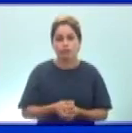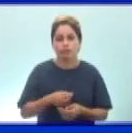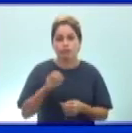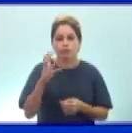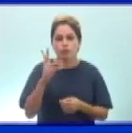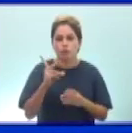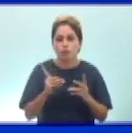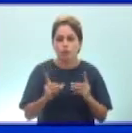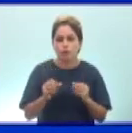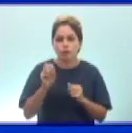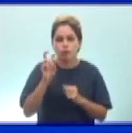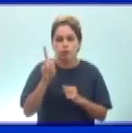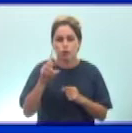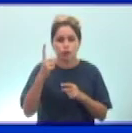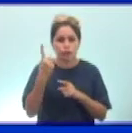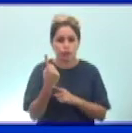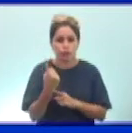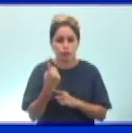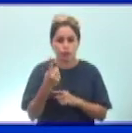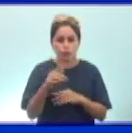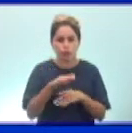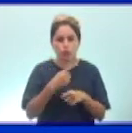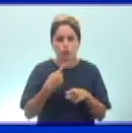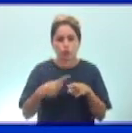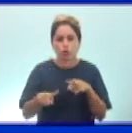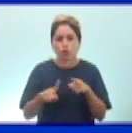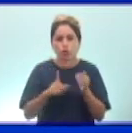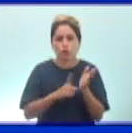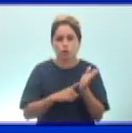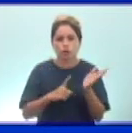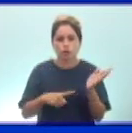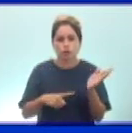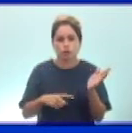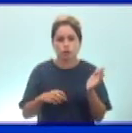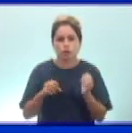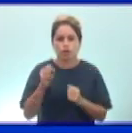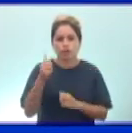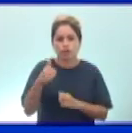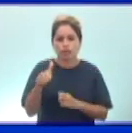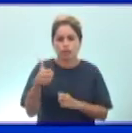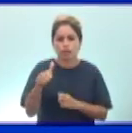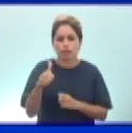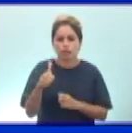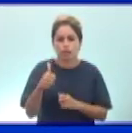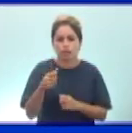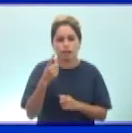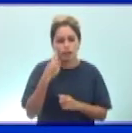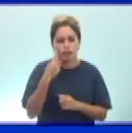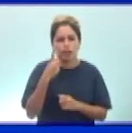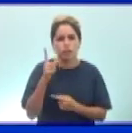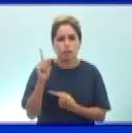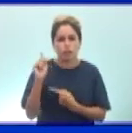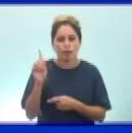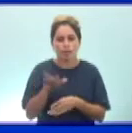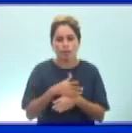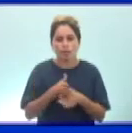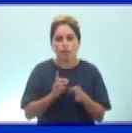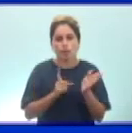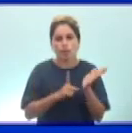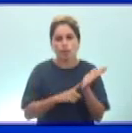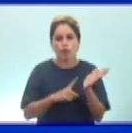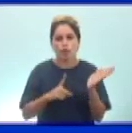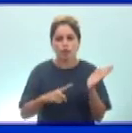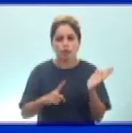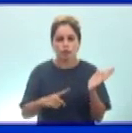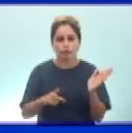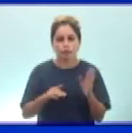distribución electrónica es 1s2, el neón, que su número atómico es 10 y ahí tiene representada la distribución electrónica, y el argón, que